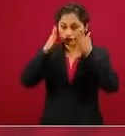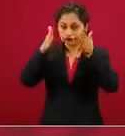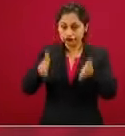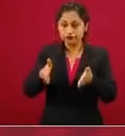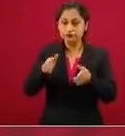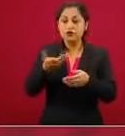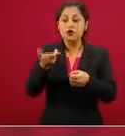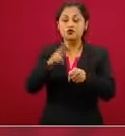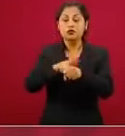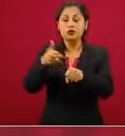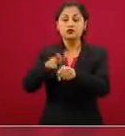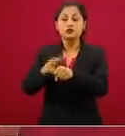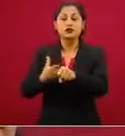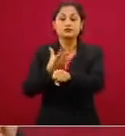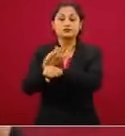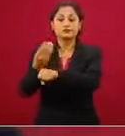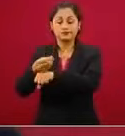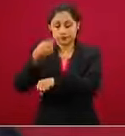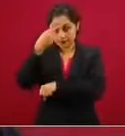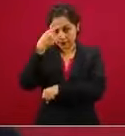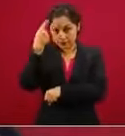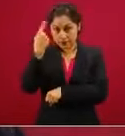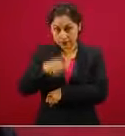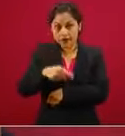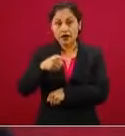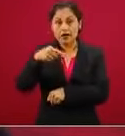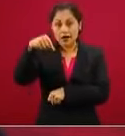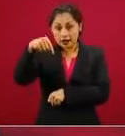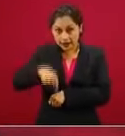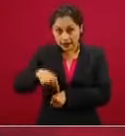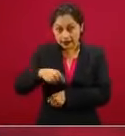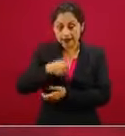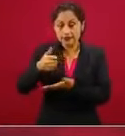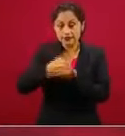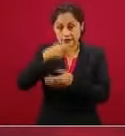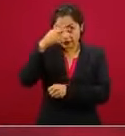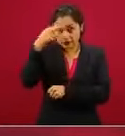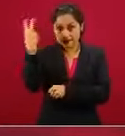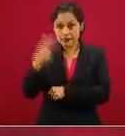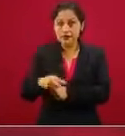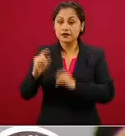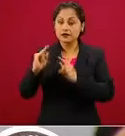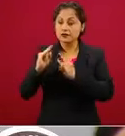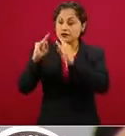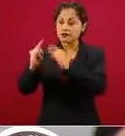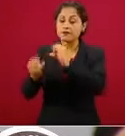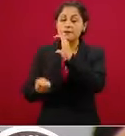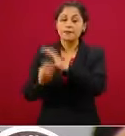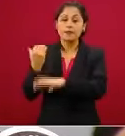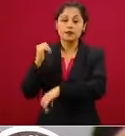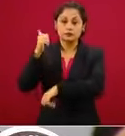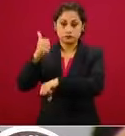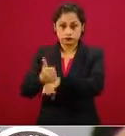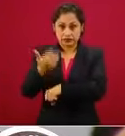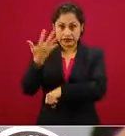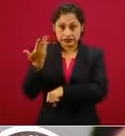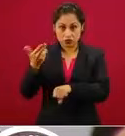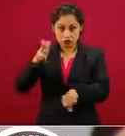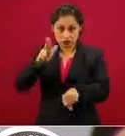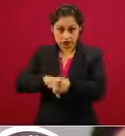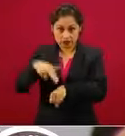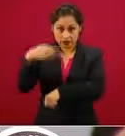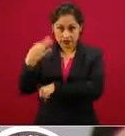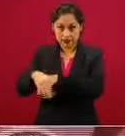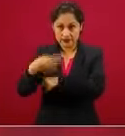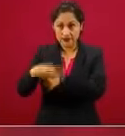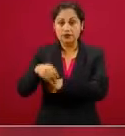de México se van a reorganizar todavía 5 hospitales adicionales, y se está construyendo la unidad temporal COVID